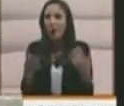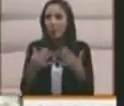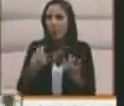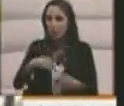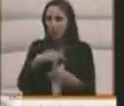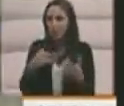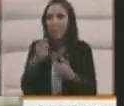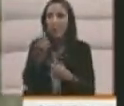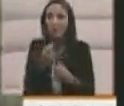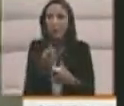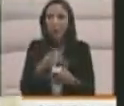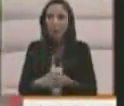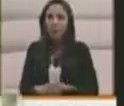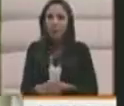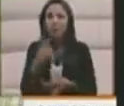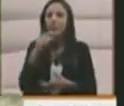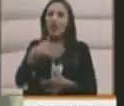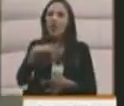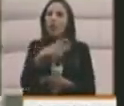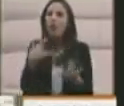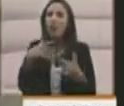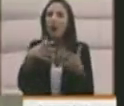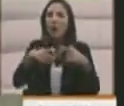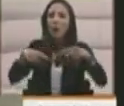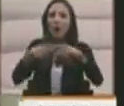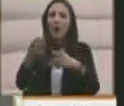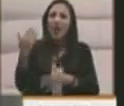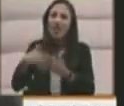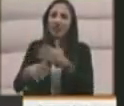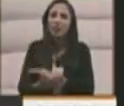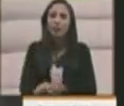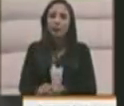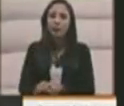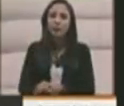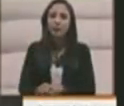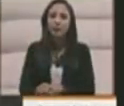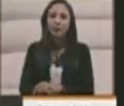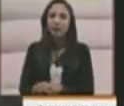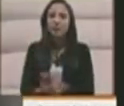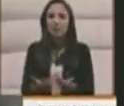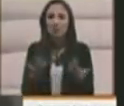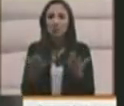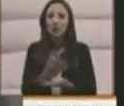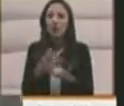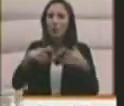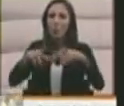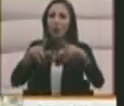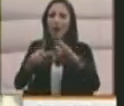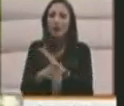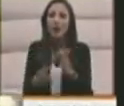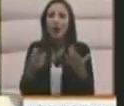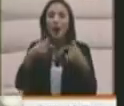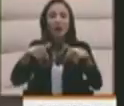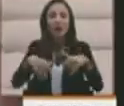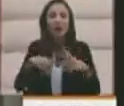semilla. Le cuéntame una cosa, ¿de dónde viene esta cosecha? ¿De dónde? Parque Caixa, mamita. Parque Caixa. Sí. ¿Cuánto tiempo tienes aquí en la